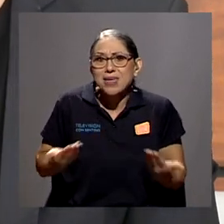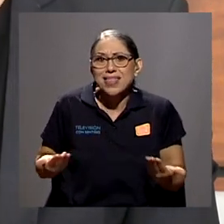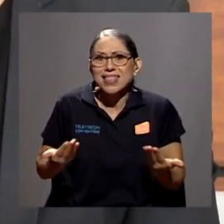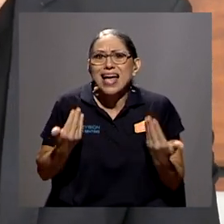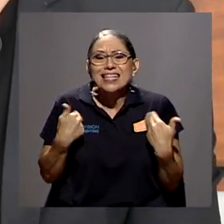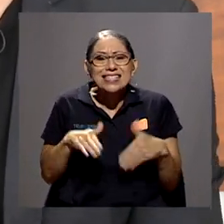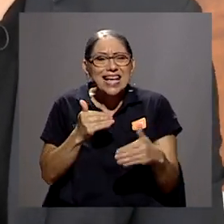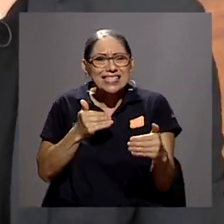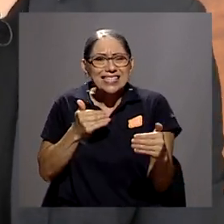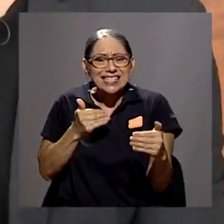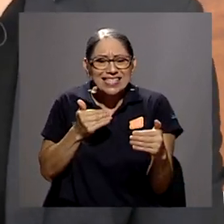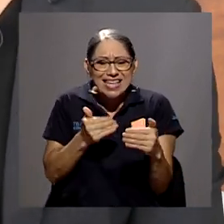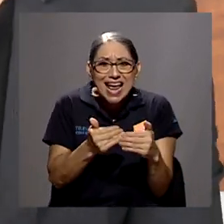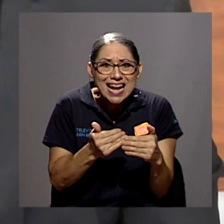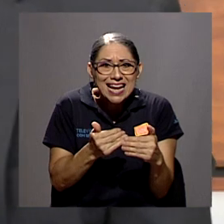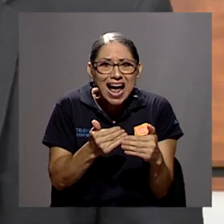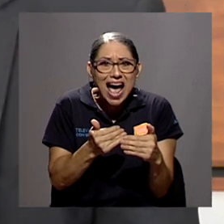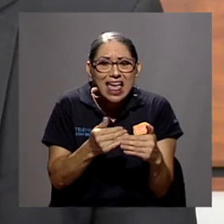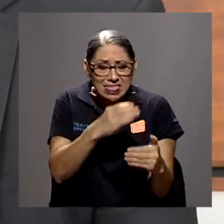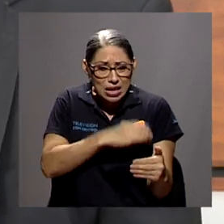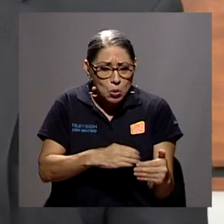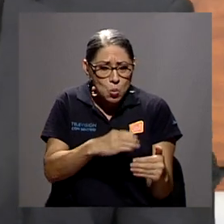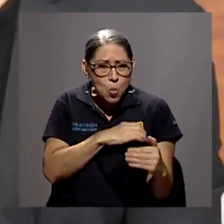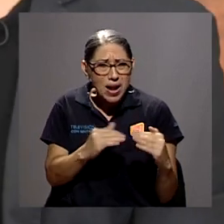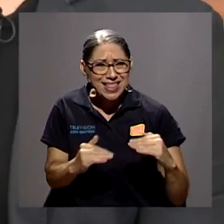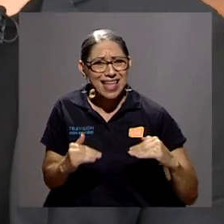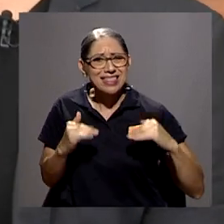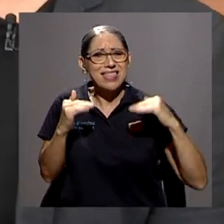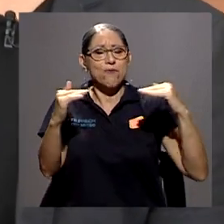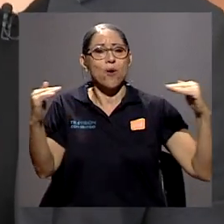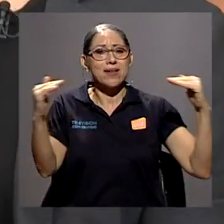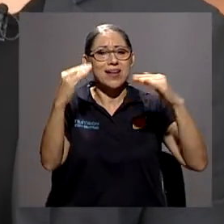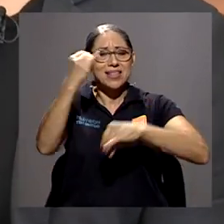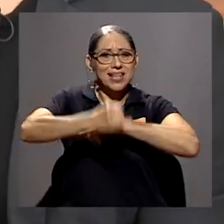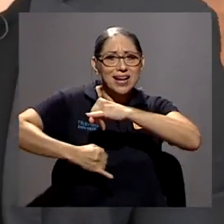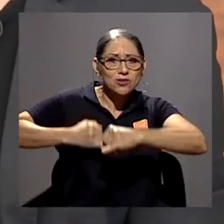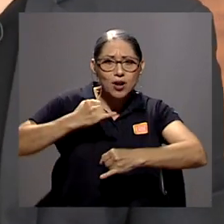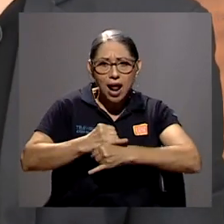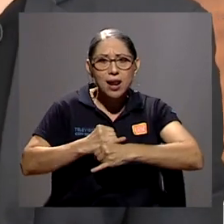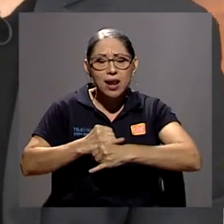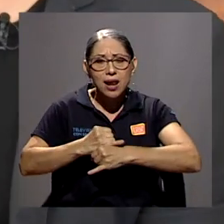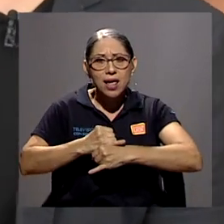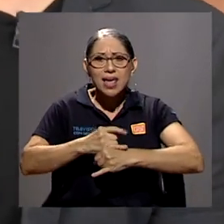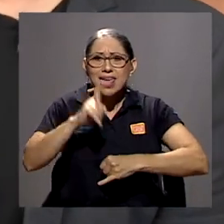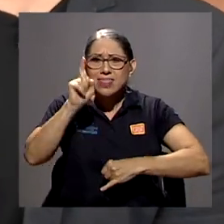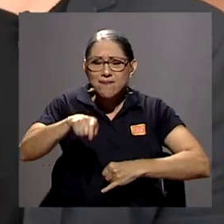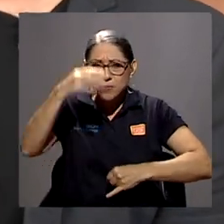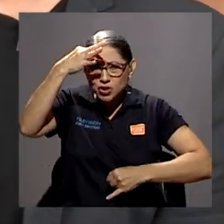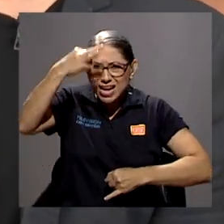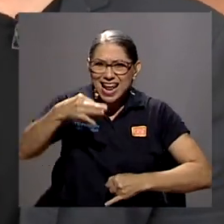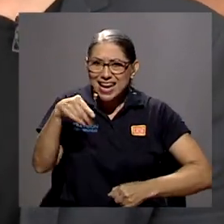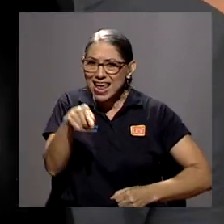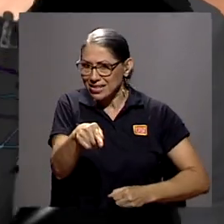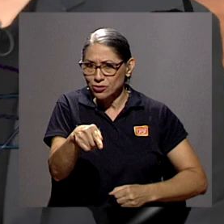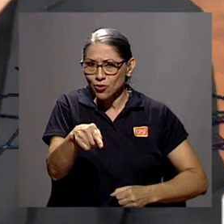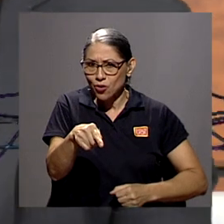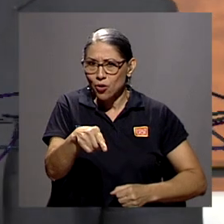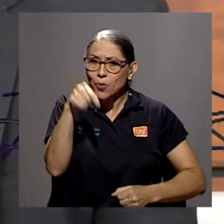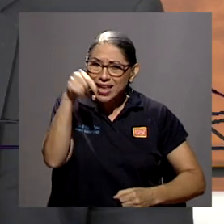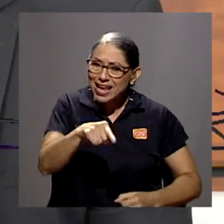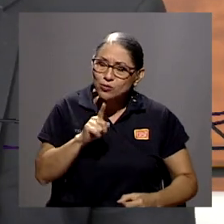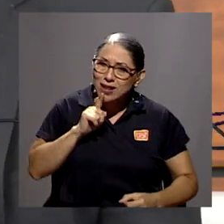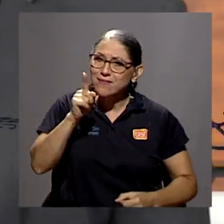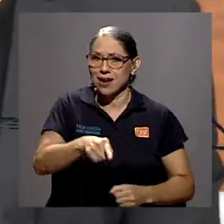cerca de dar el paso cuál es un paso cualitativo a nivel internacional y tenemos que creer eso eso es la realidad